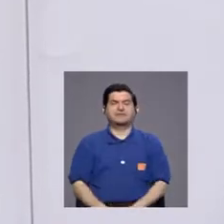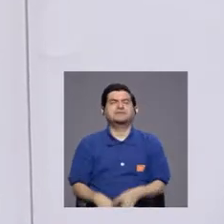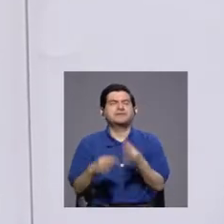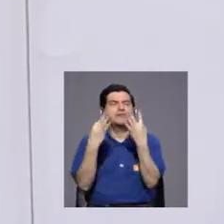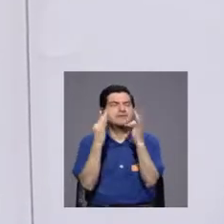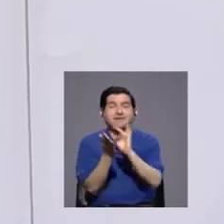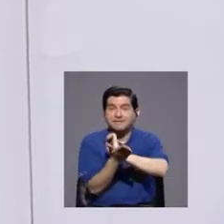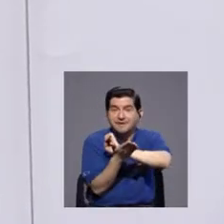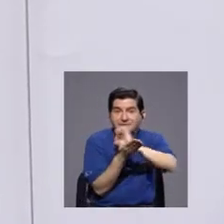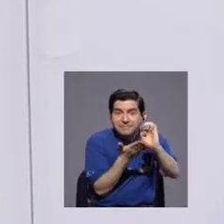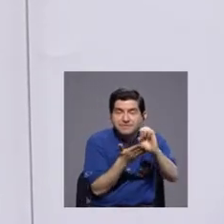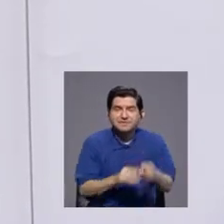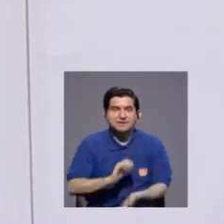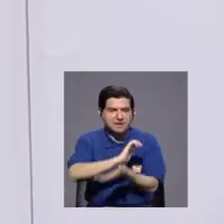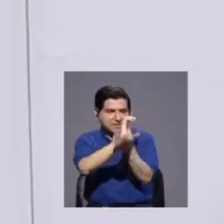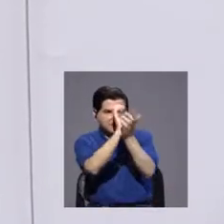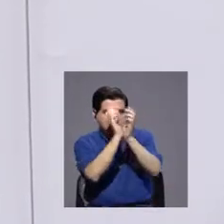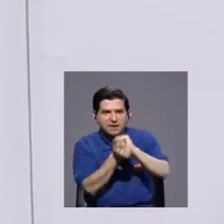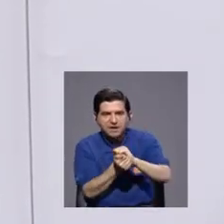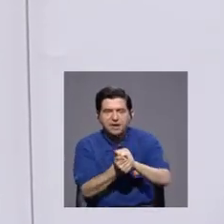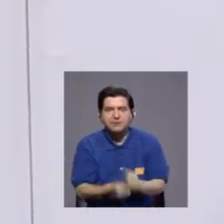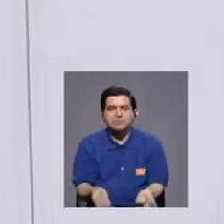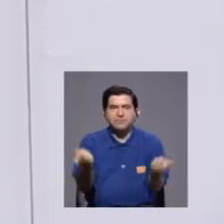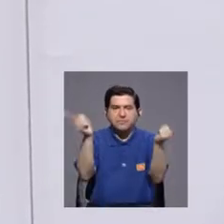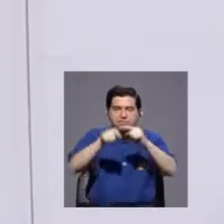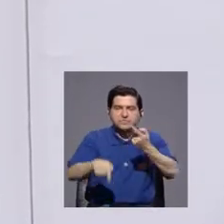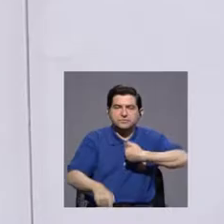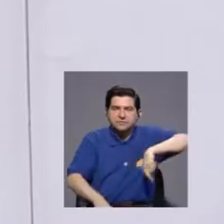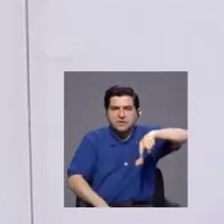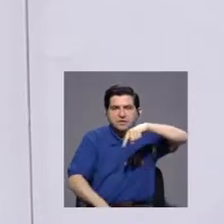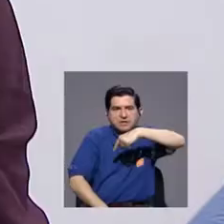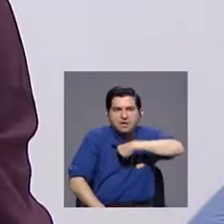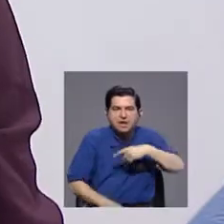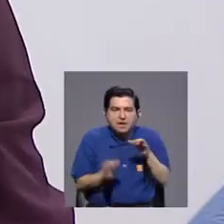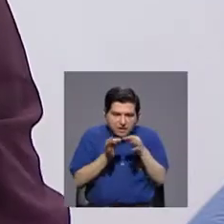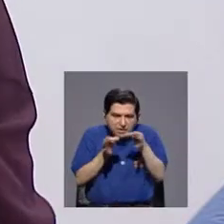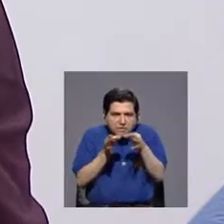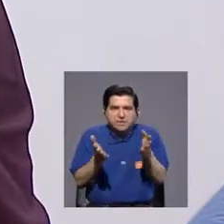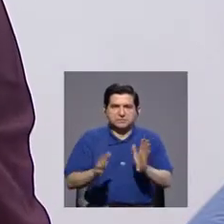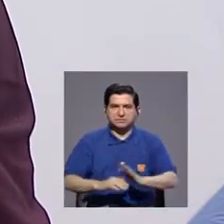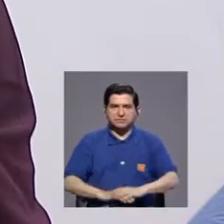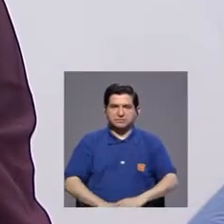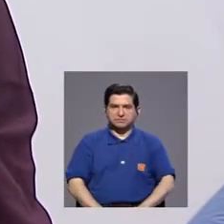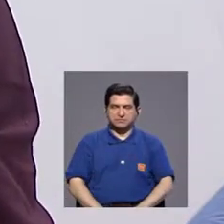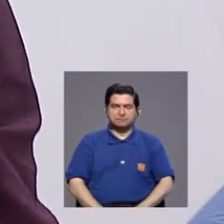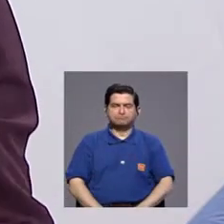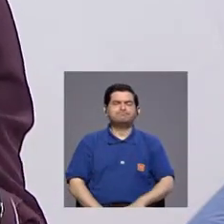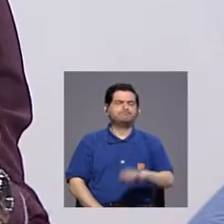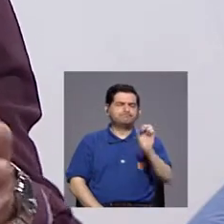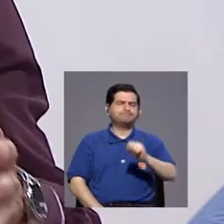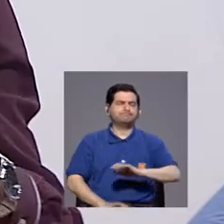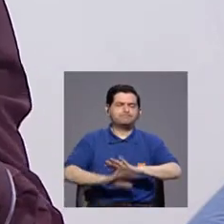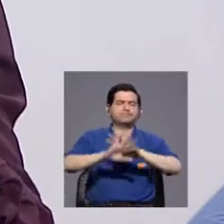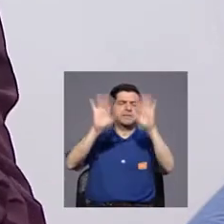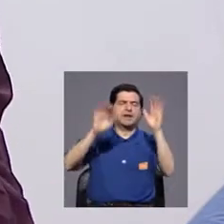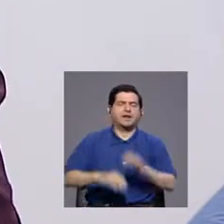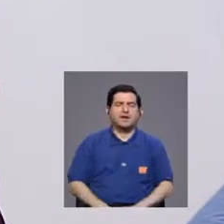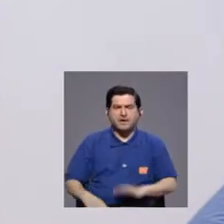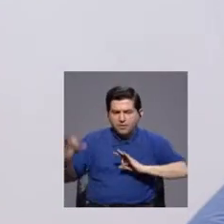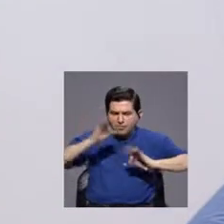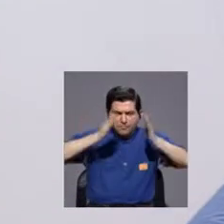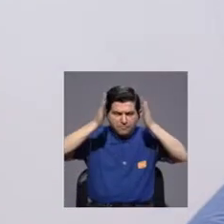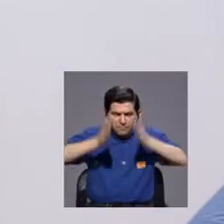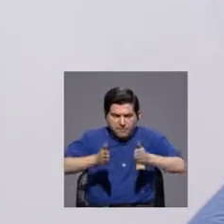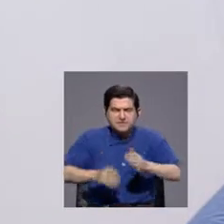tratar de evitar eso que el cambio vaya a ocurrir en nuestras en nuestras células claro claro desde el principio la persona que